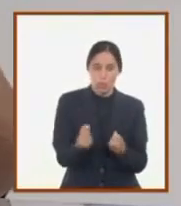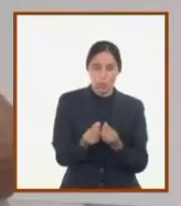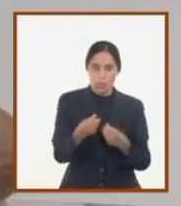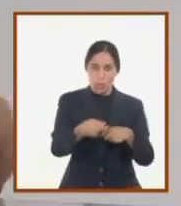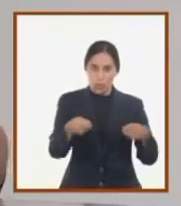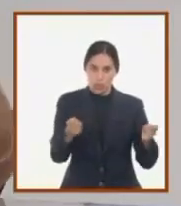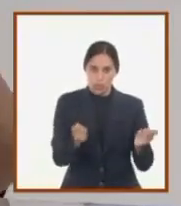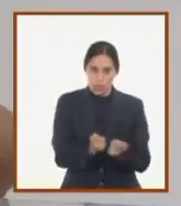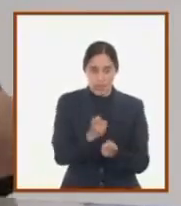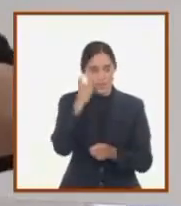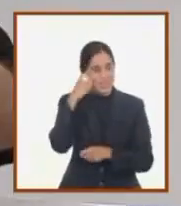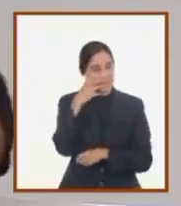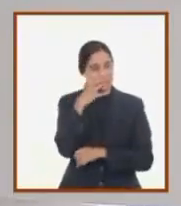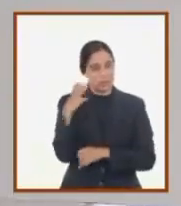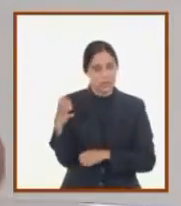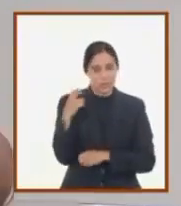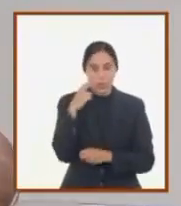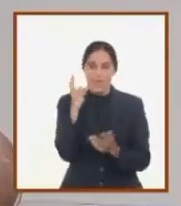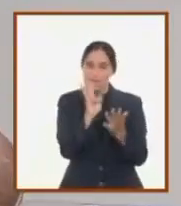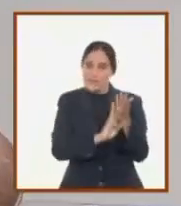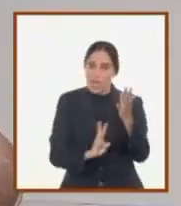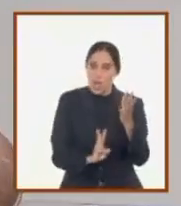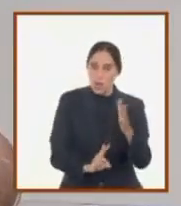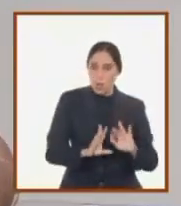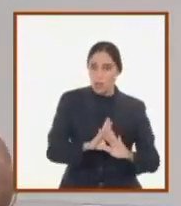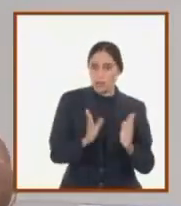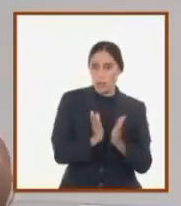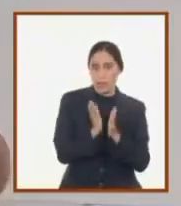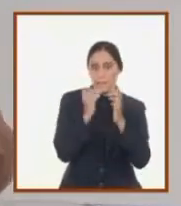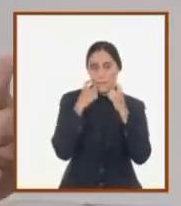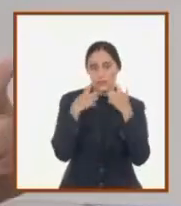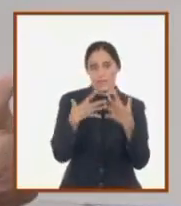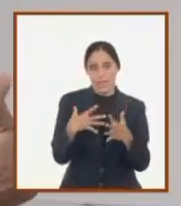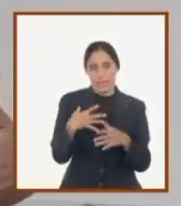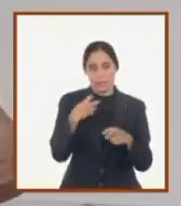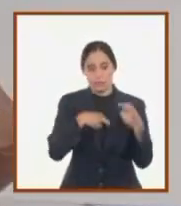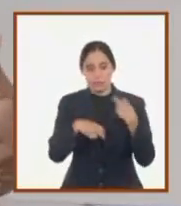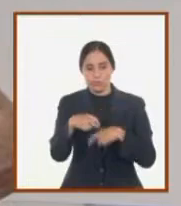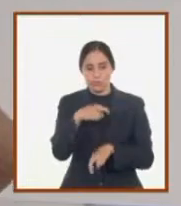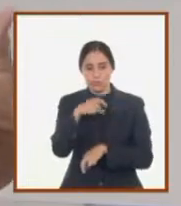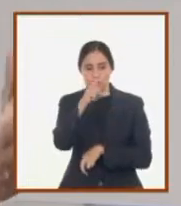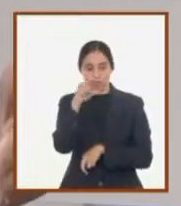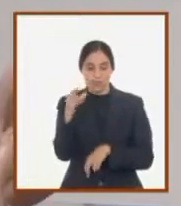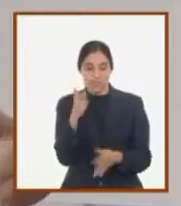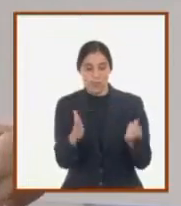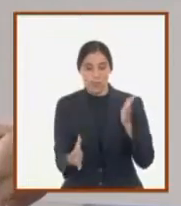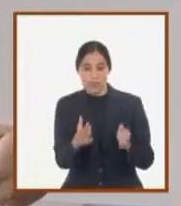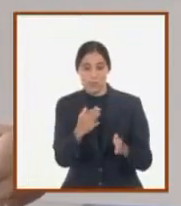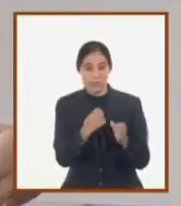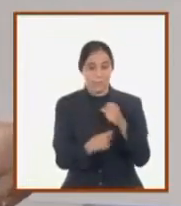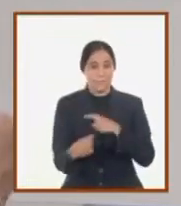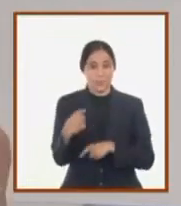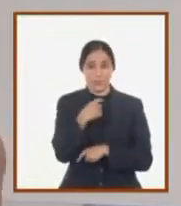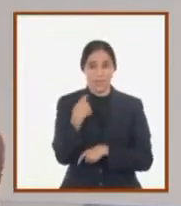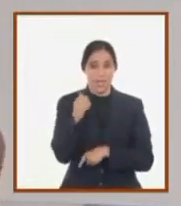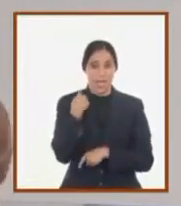en el cual se evalúan y se trazan las pautas para lo que es la investigación el periodo fundamentales del año 52 al 58